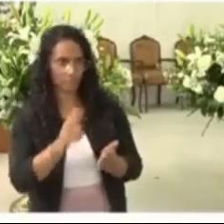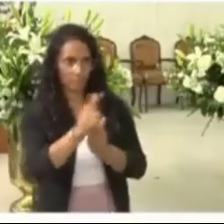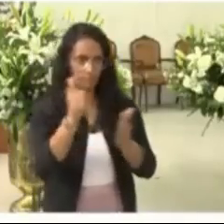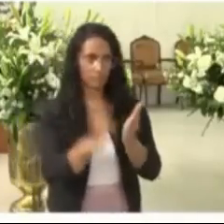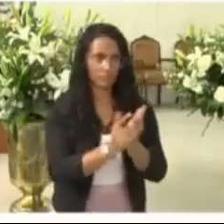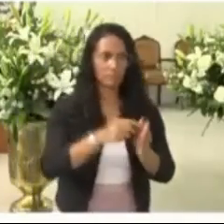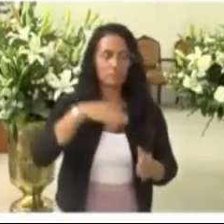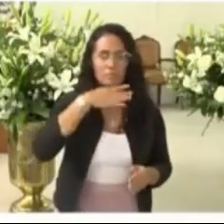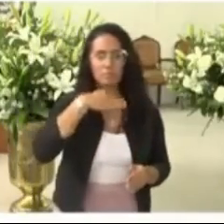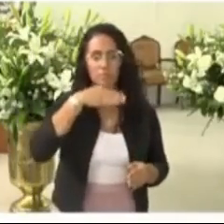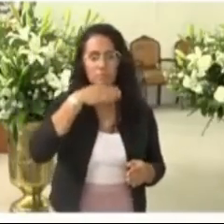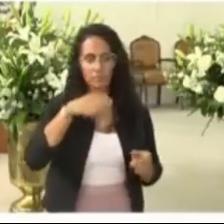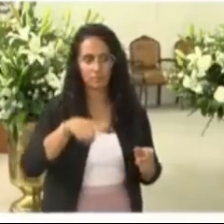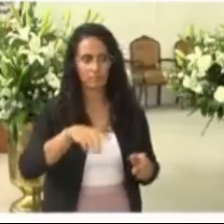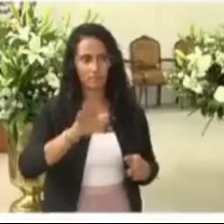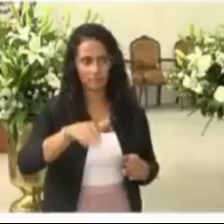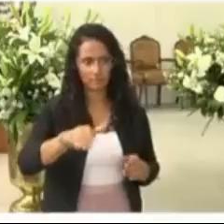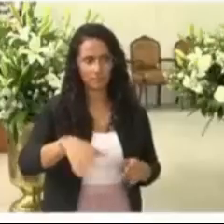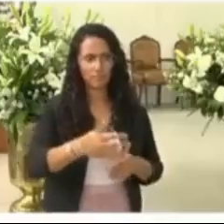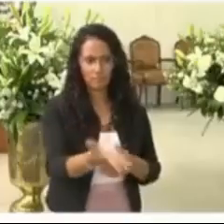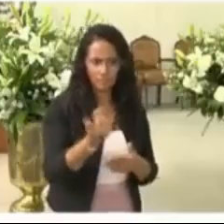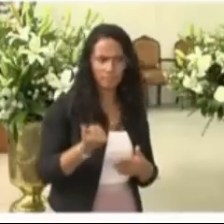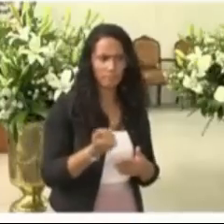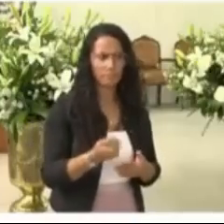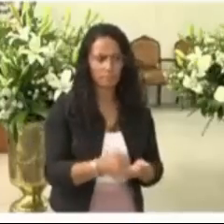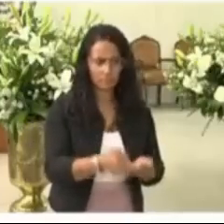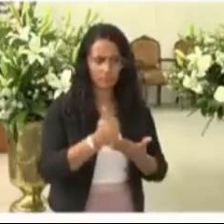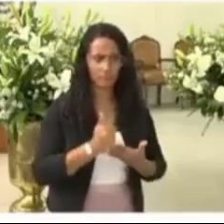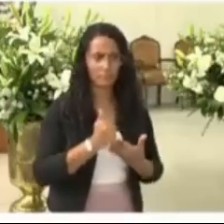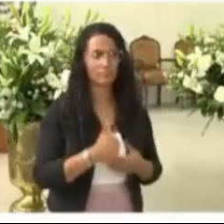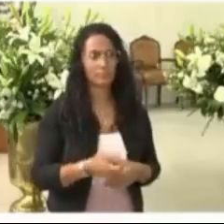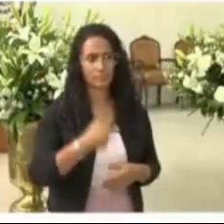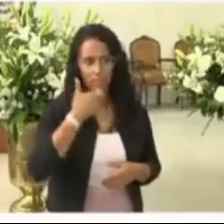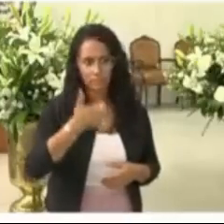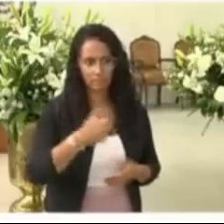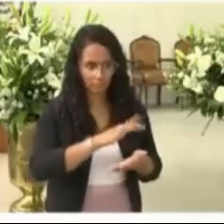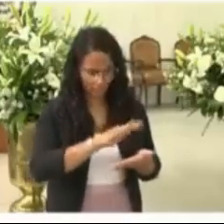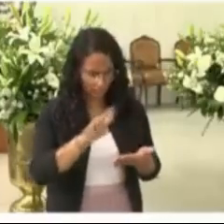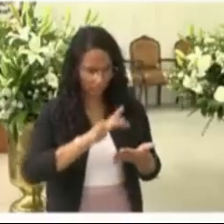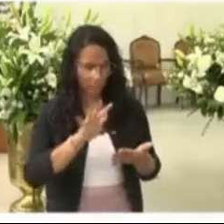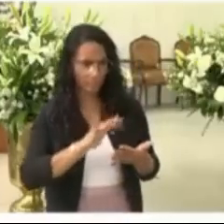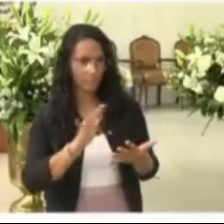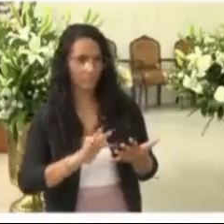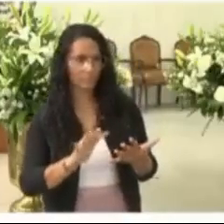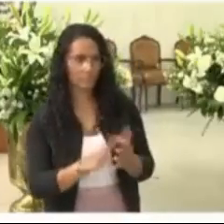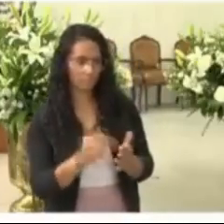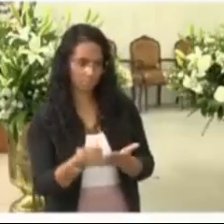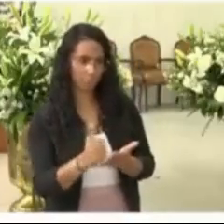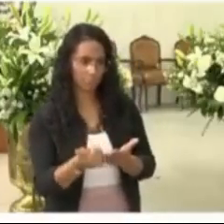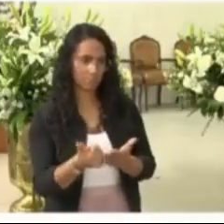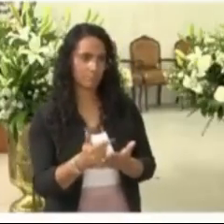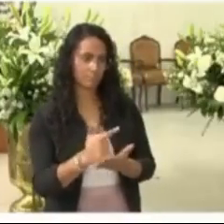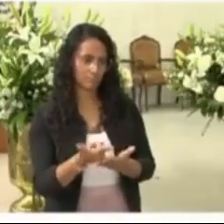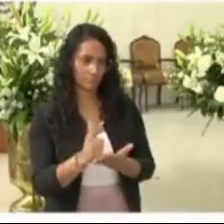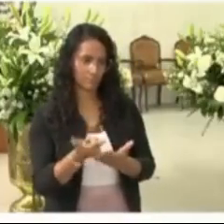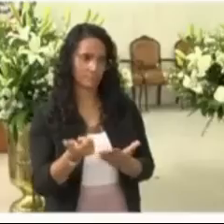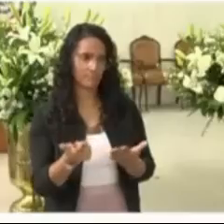al escriba que le leyera lo que estaba escrito en aquel libro. Y cuando Josías